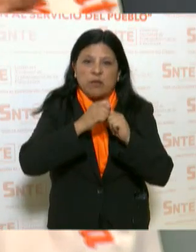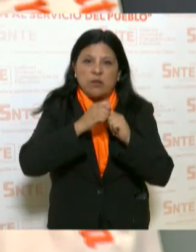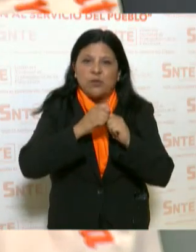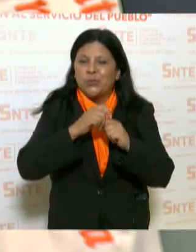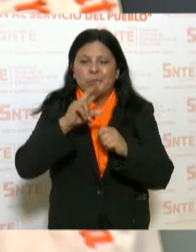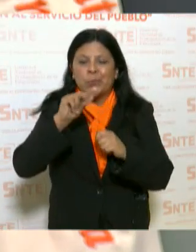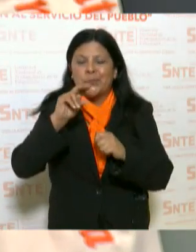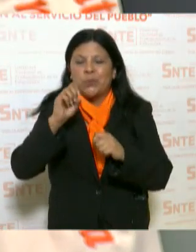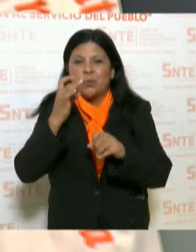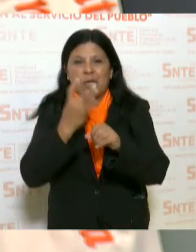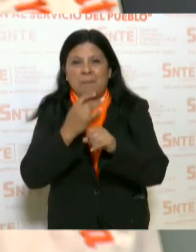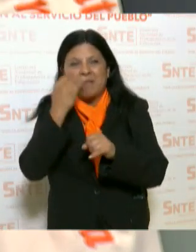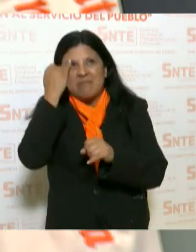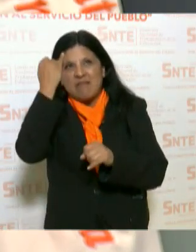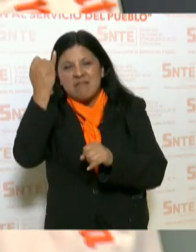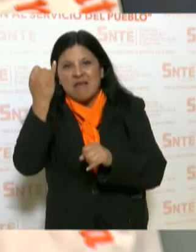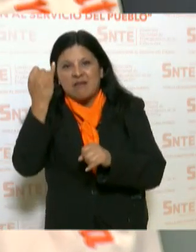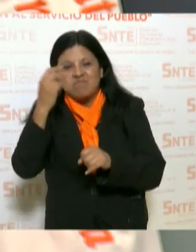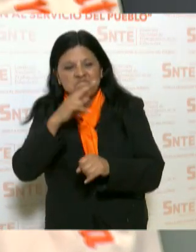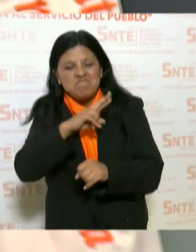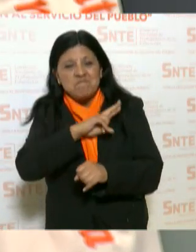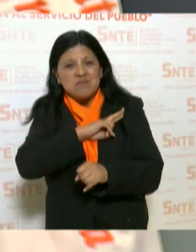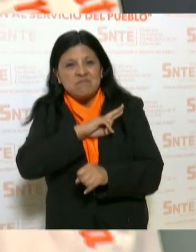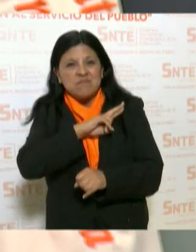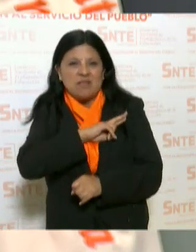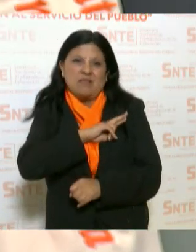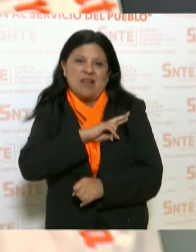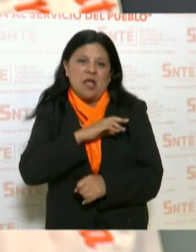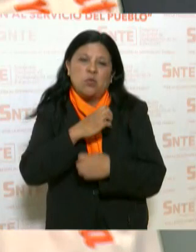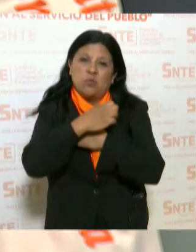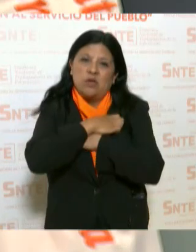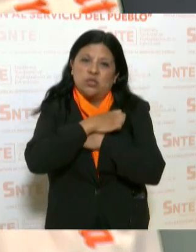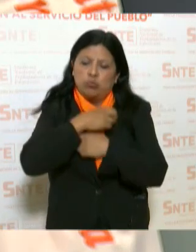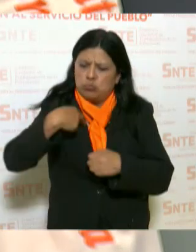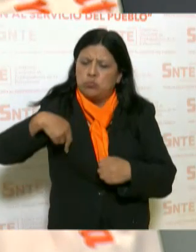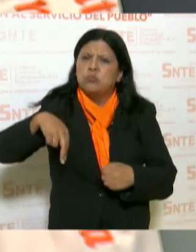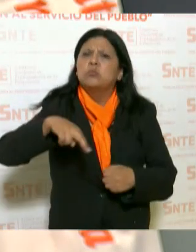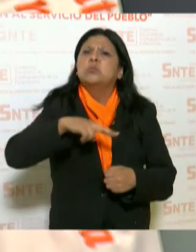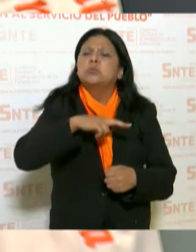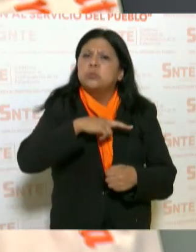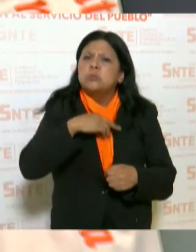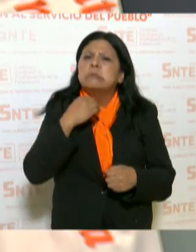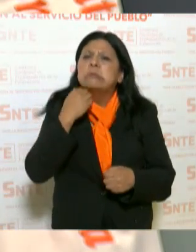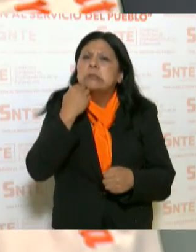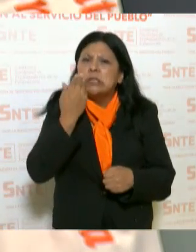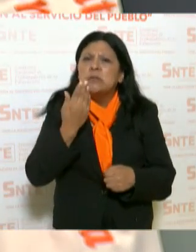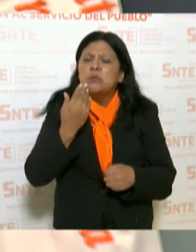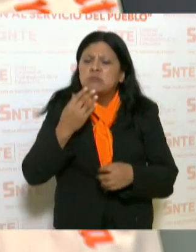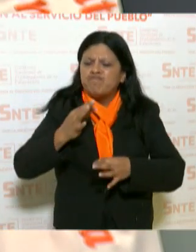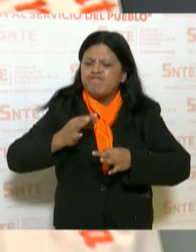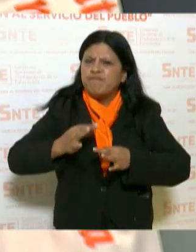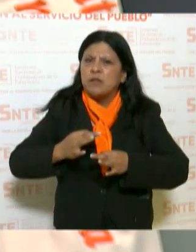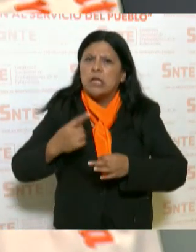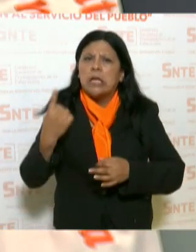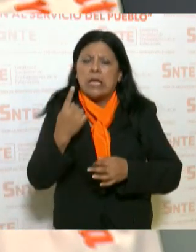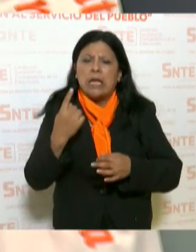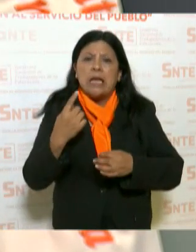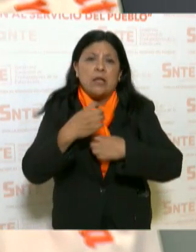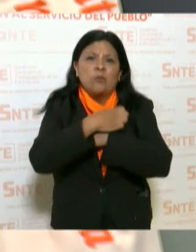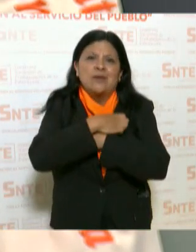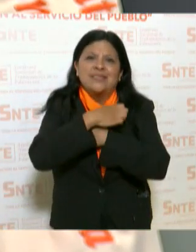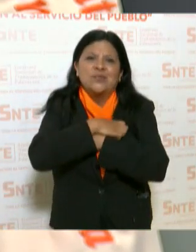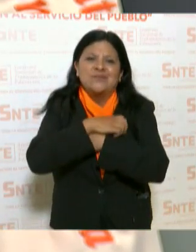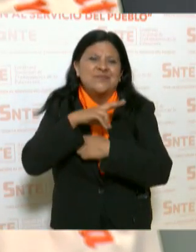educación. Y nosotros sostenemos que la educación no es un privilegio, es un derecho del pueblo.